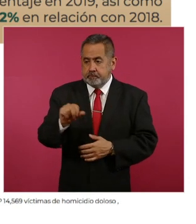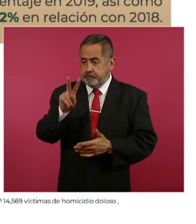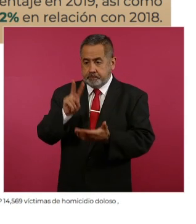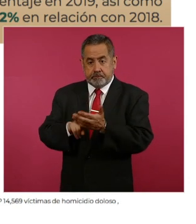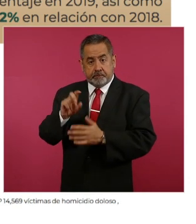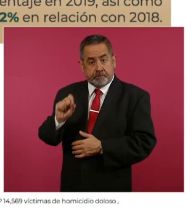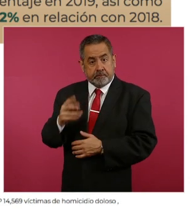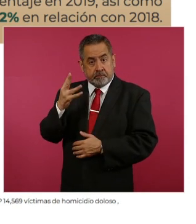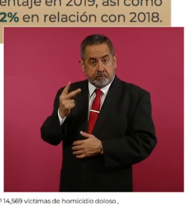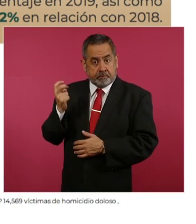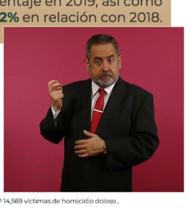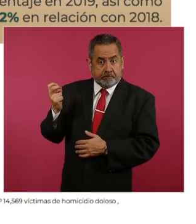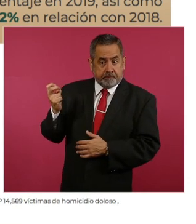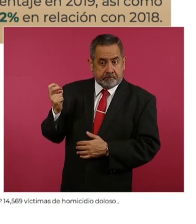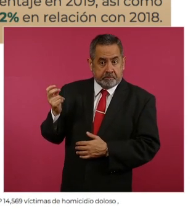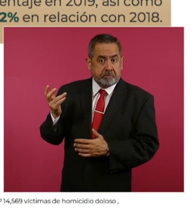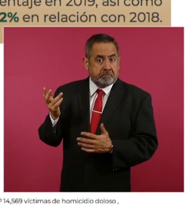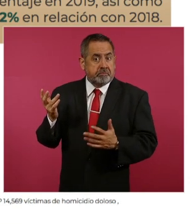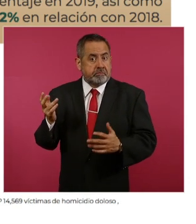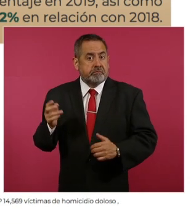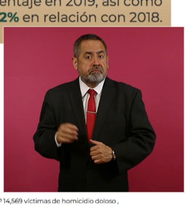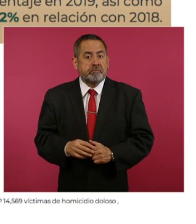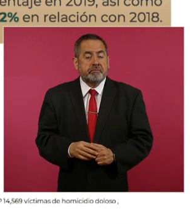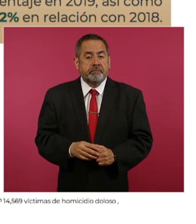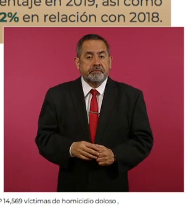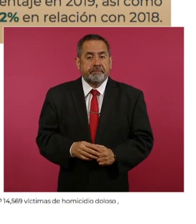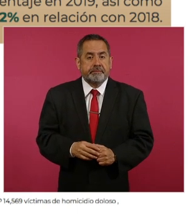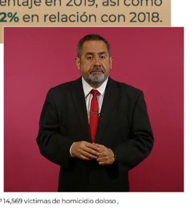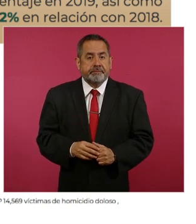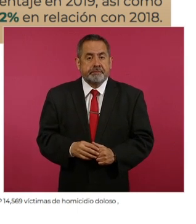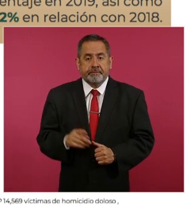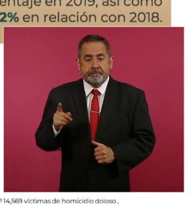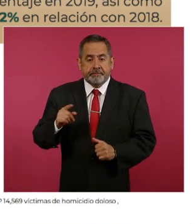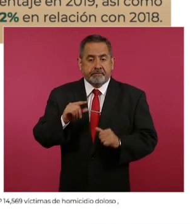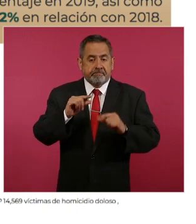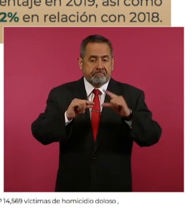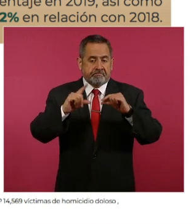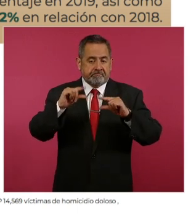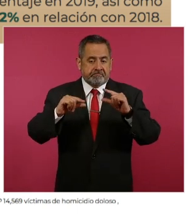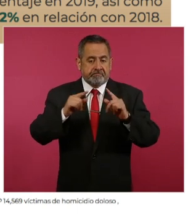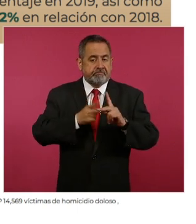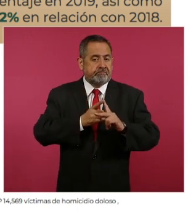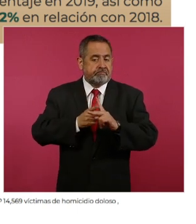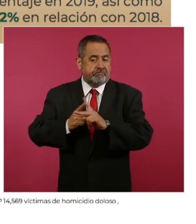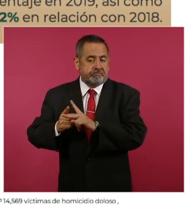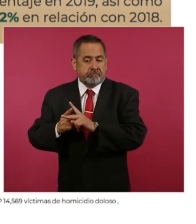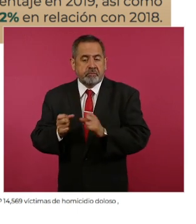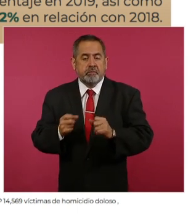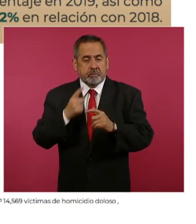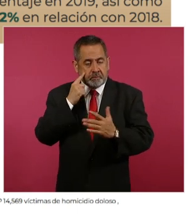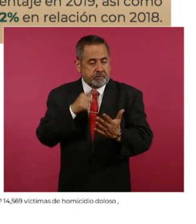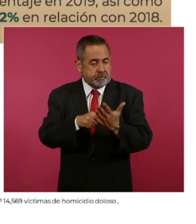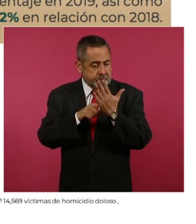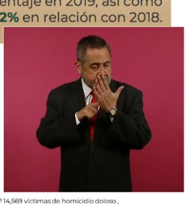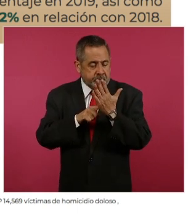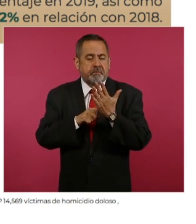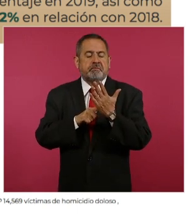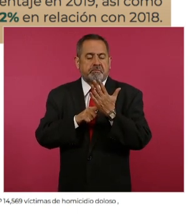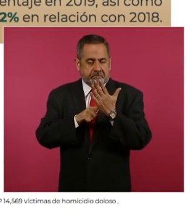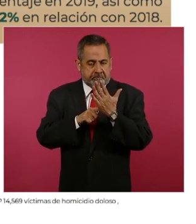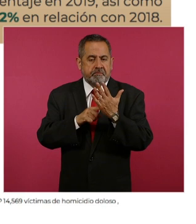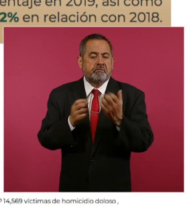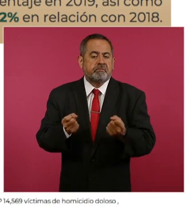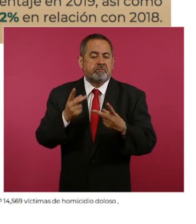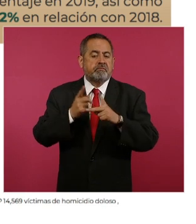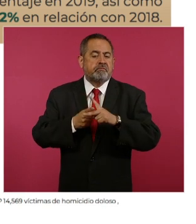Este es la gráfica en donde nos dicen cuánto es